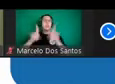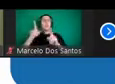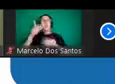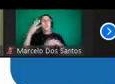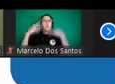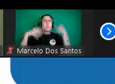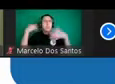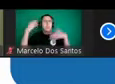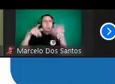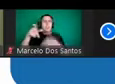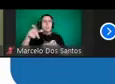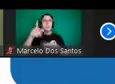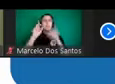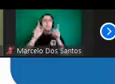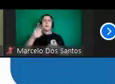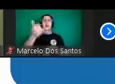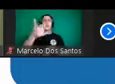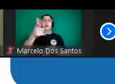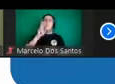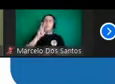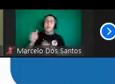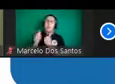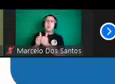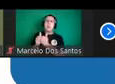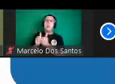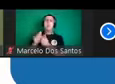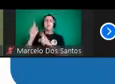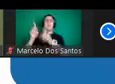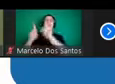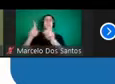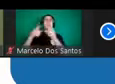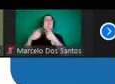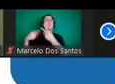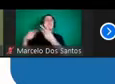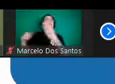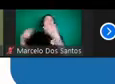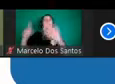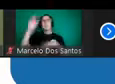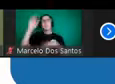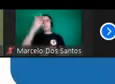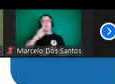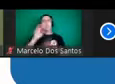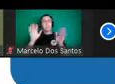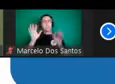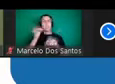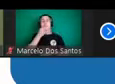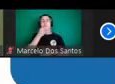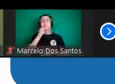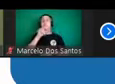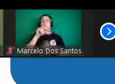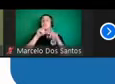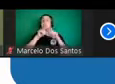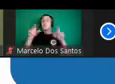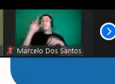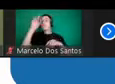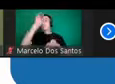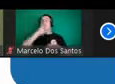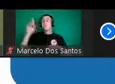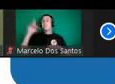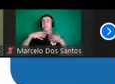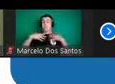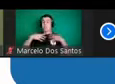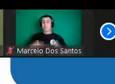diversidad de situaciones de discapacidad. Y, por ejemplo, en la discapacidad física,